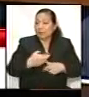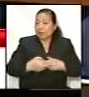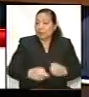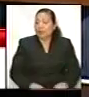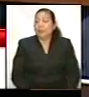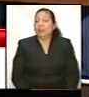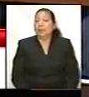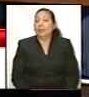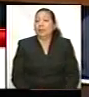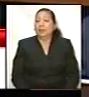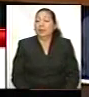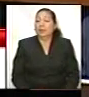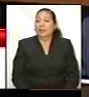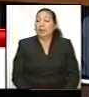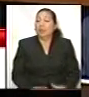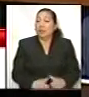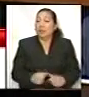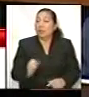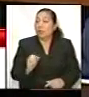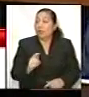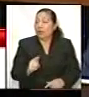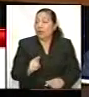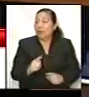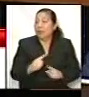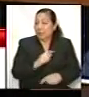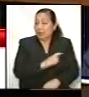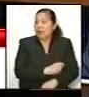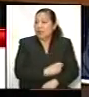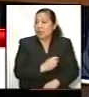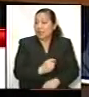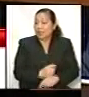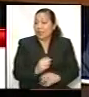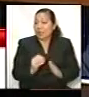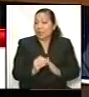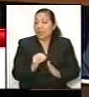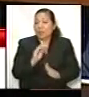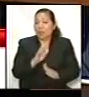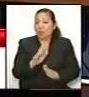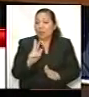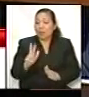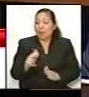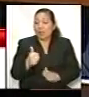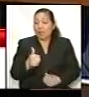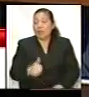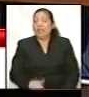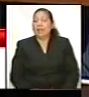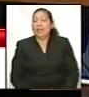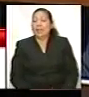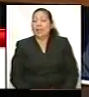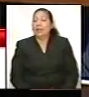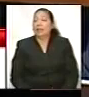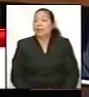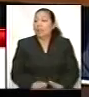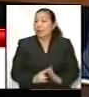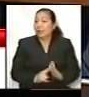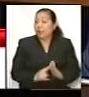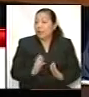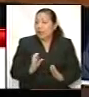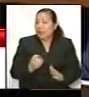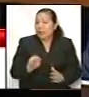productivas y de servicios en la Sofra Tacna, de concordancia con el artículo 53A del ROF del